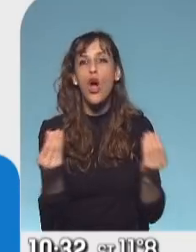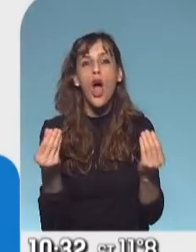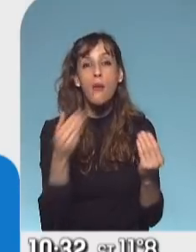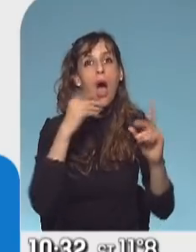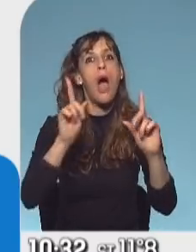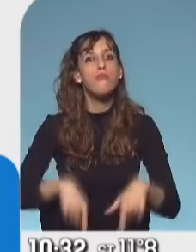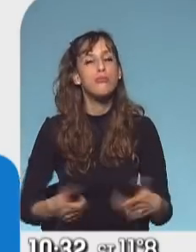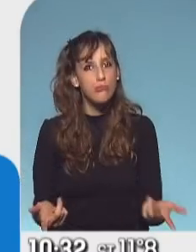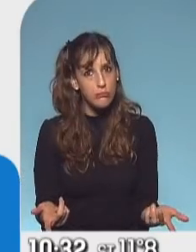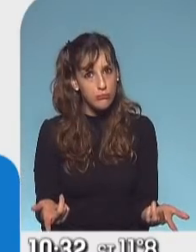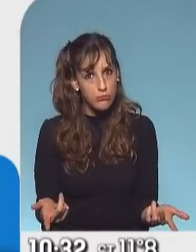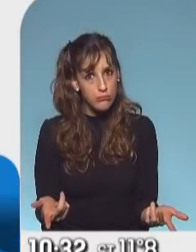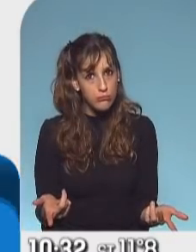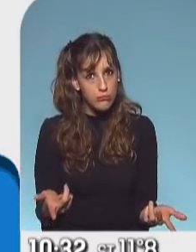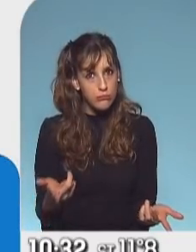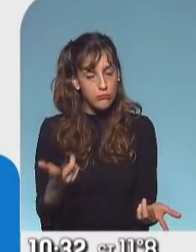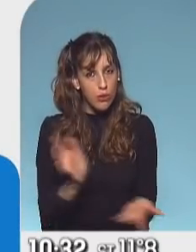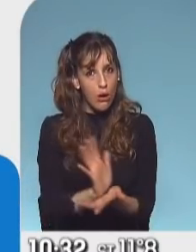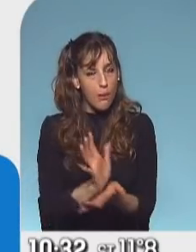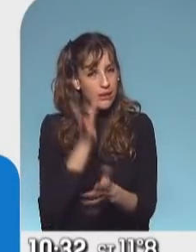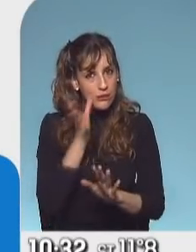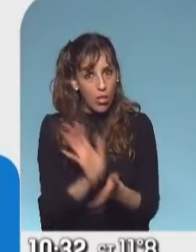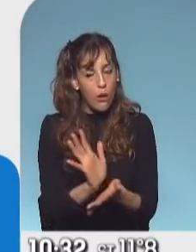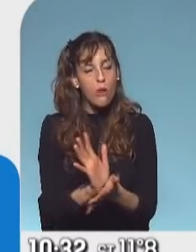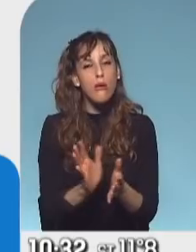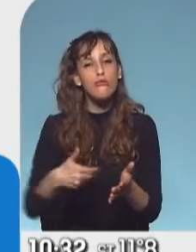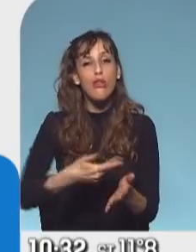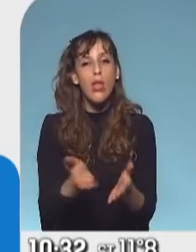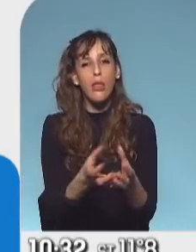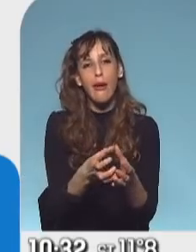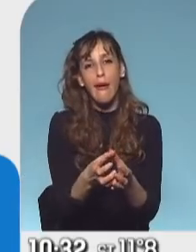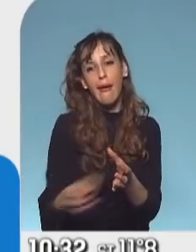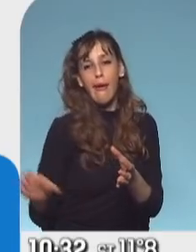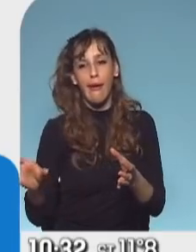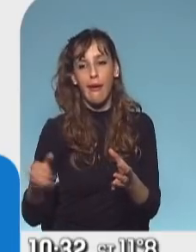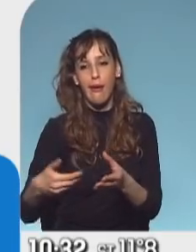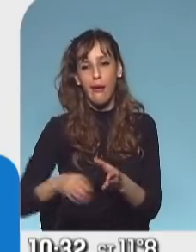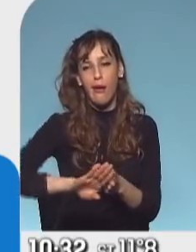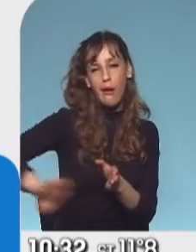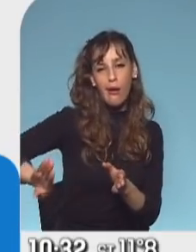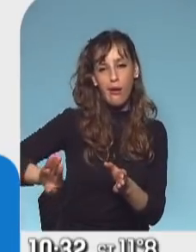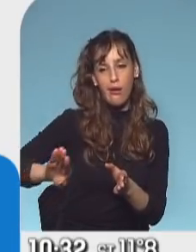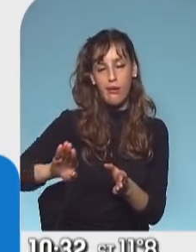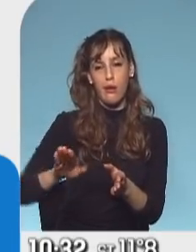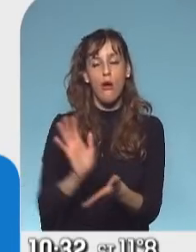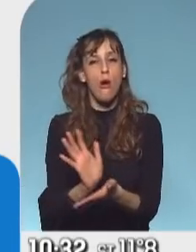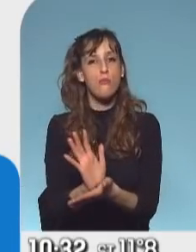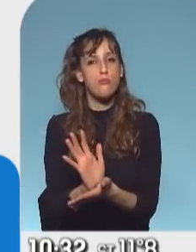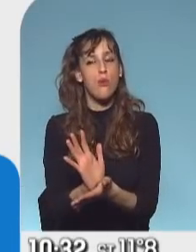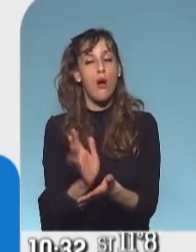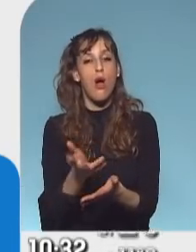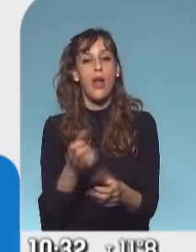que, claro, se ha quedado tan al margen de la sociedad, tan al margen, que toda idea de volver al sistema con